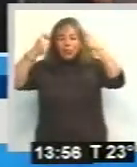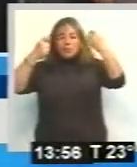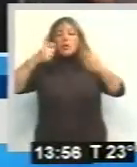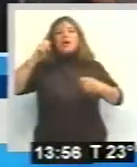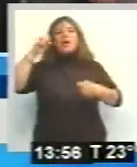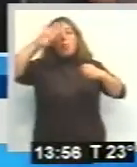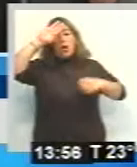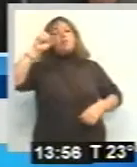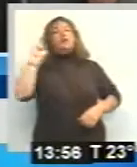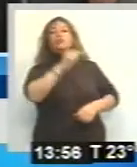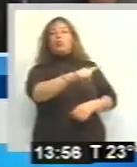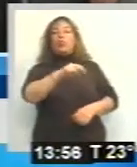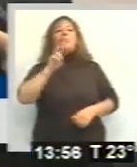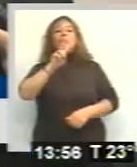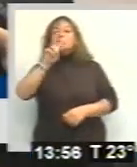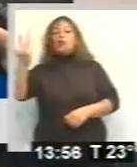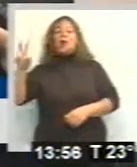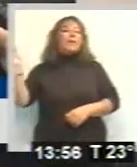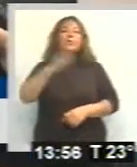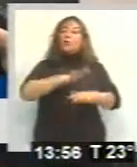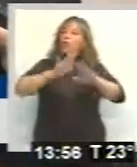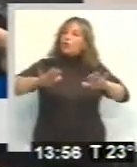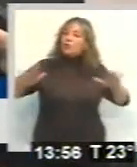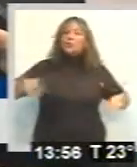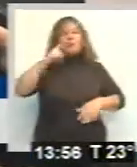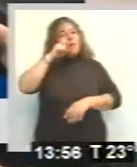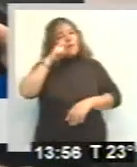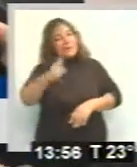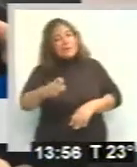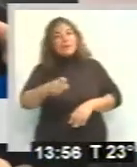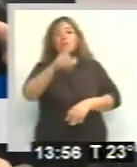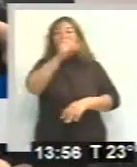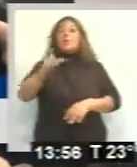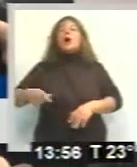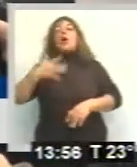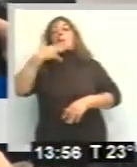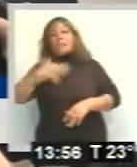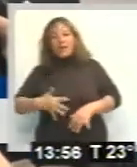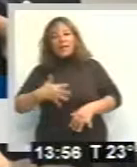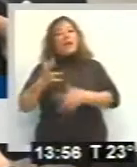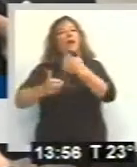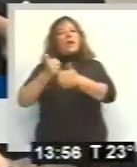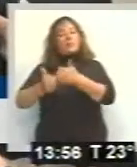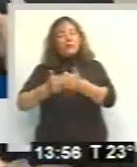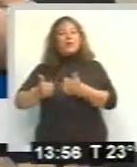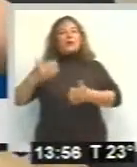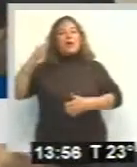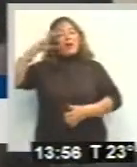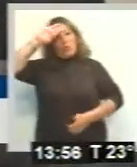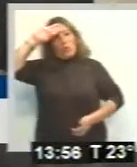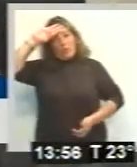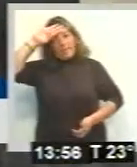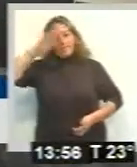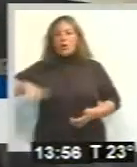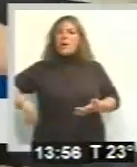nuestro museo, que va a servir para que todos los niños, todos los visitantes, toda la gente comprenda y conozca la gesta histórica de nuestro querido héroe. ¿Con qué fondos? ¿De